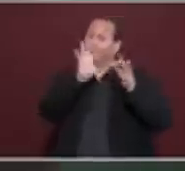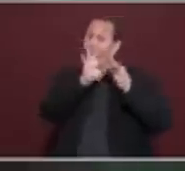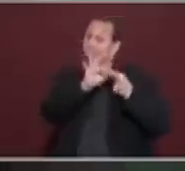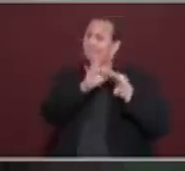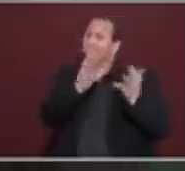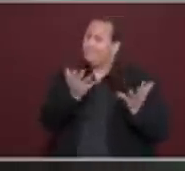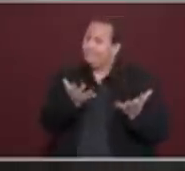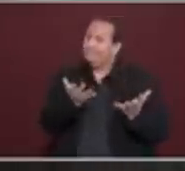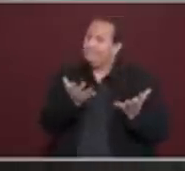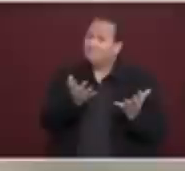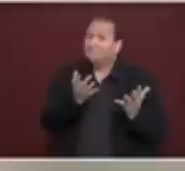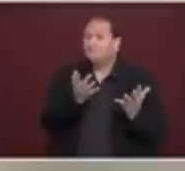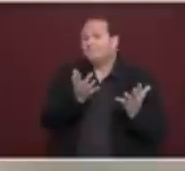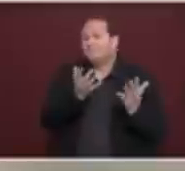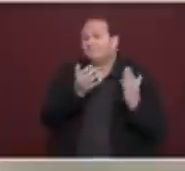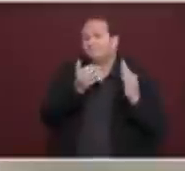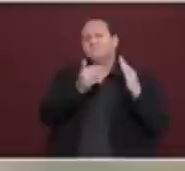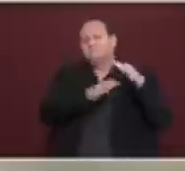subterráneo